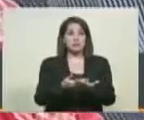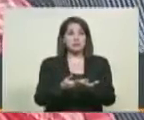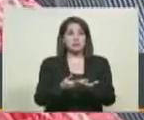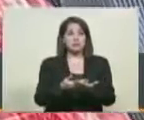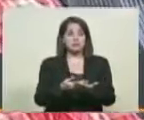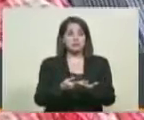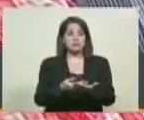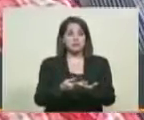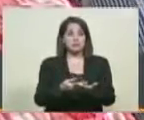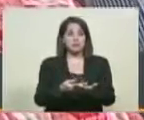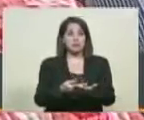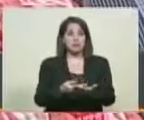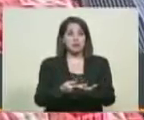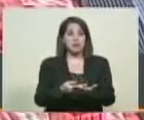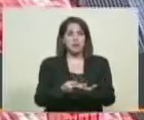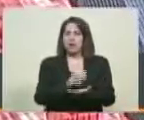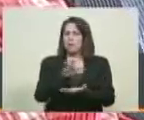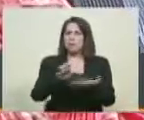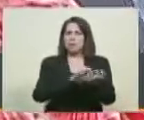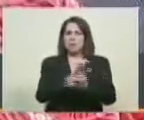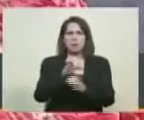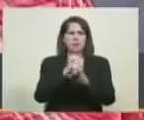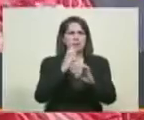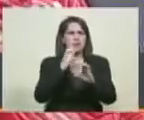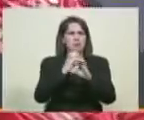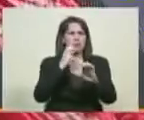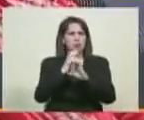debemos. El problema del transporte,